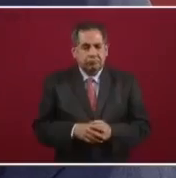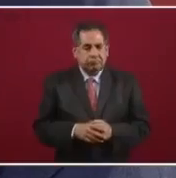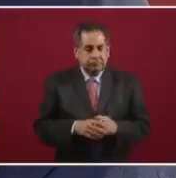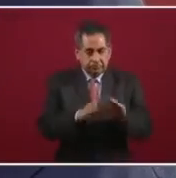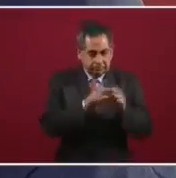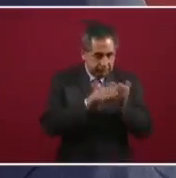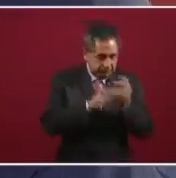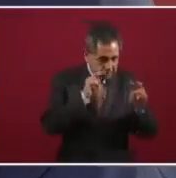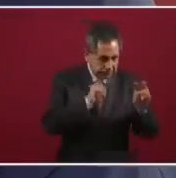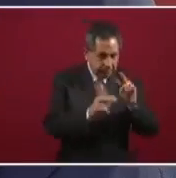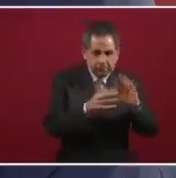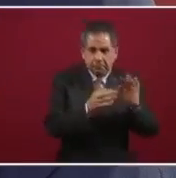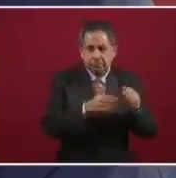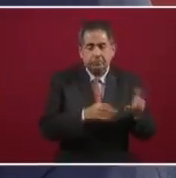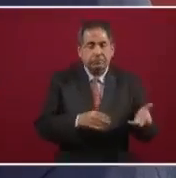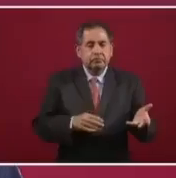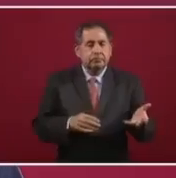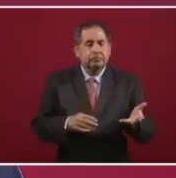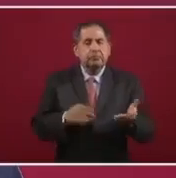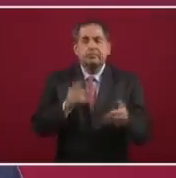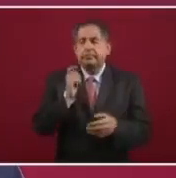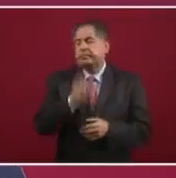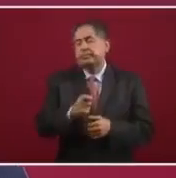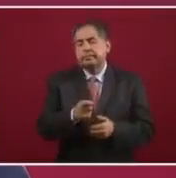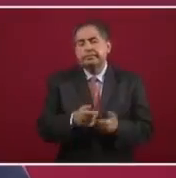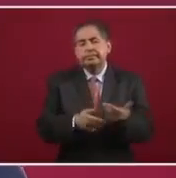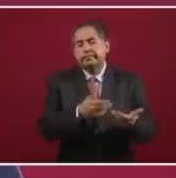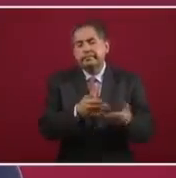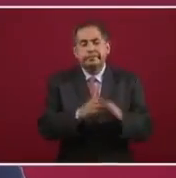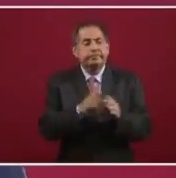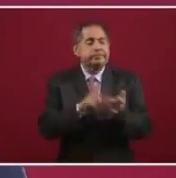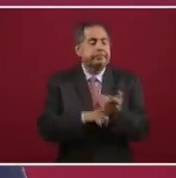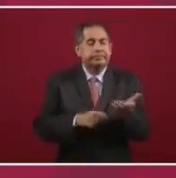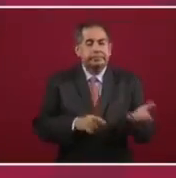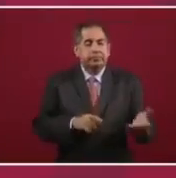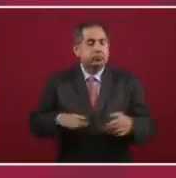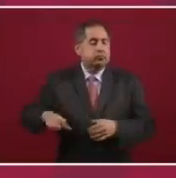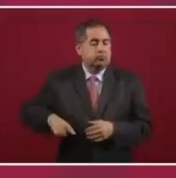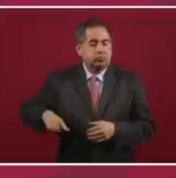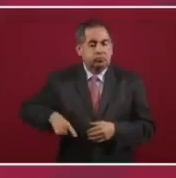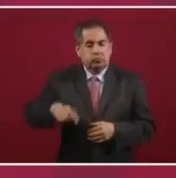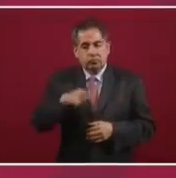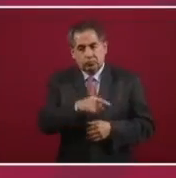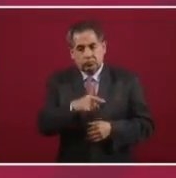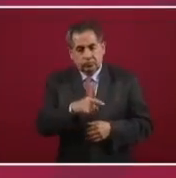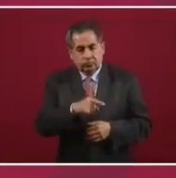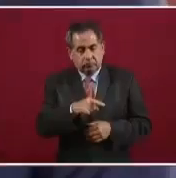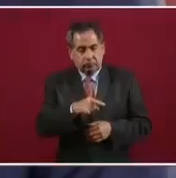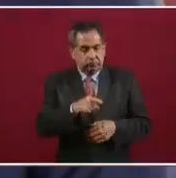uno, en lo que tenga que ver con el gobierno,